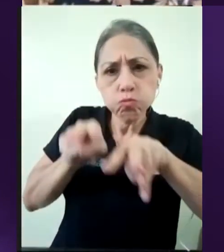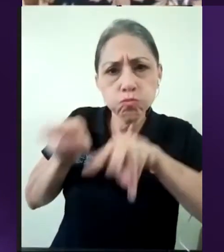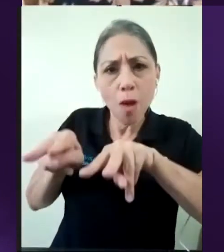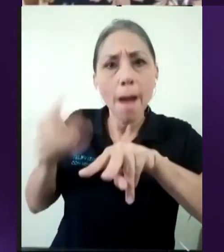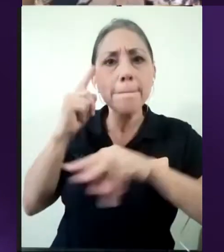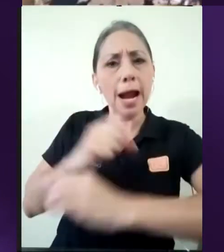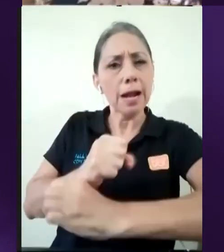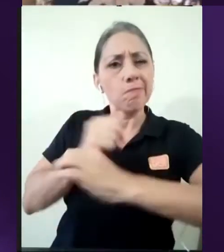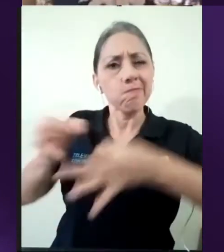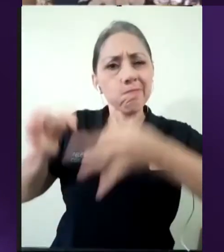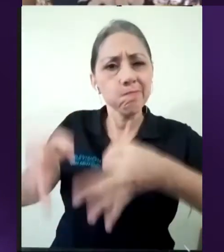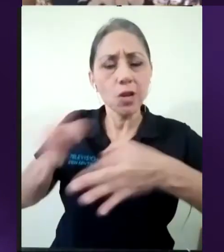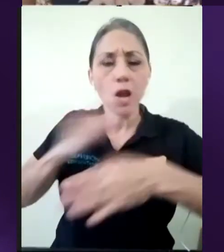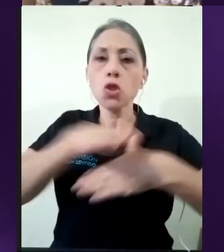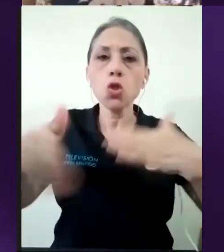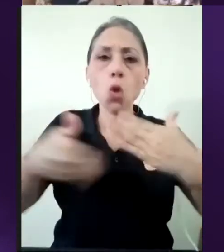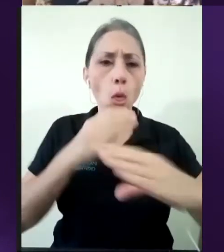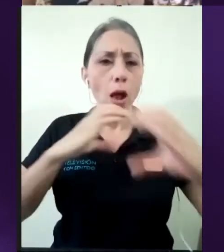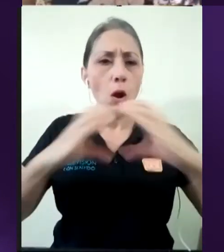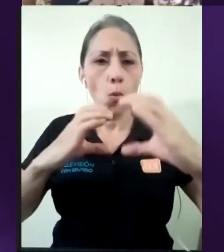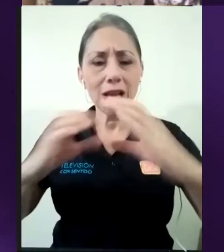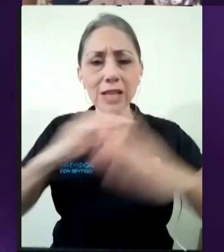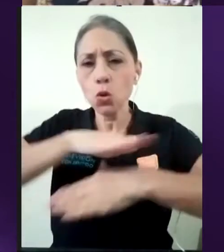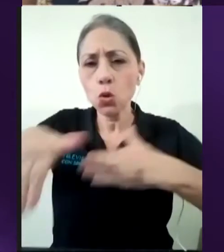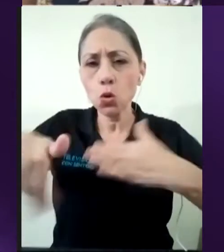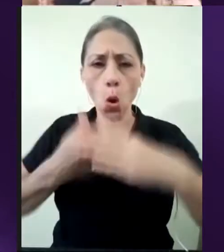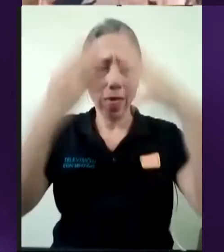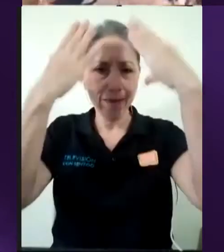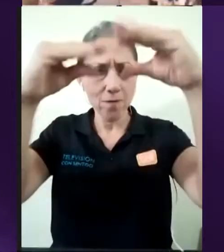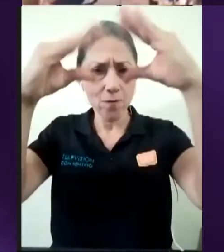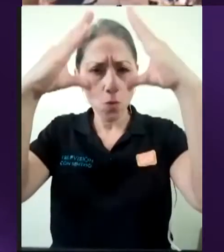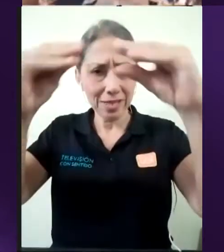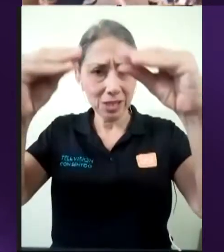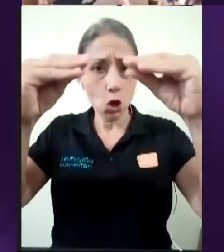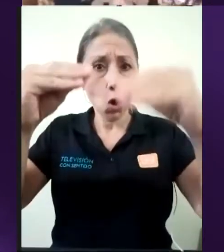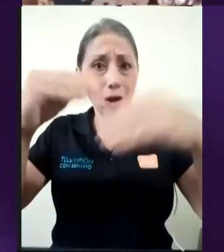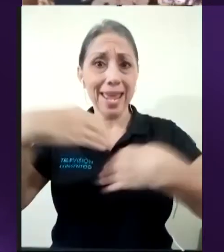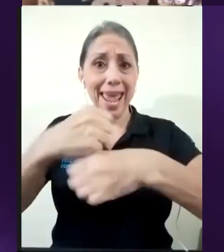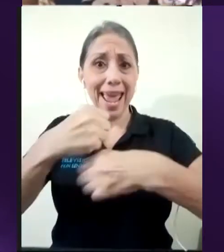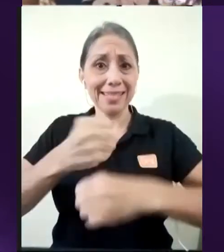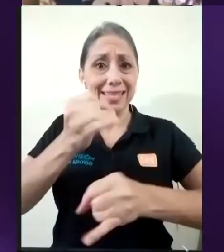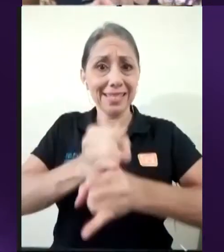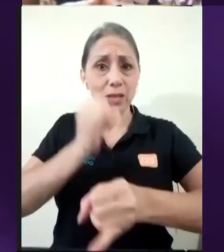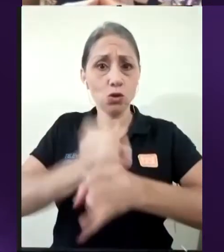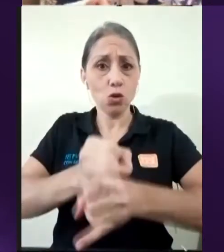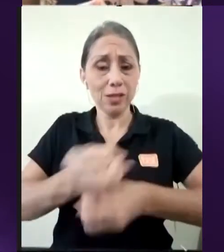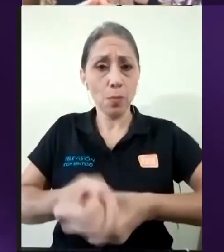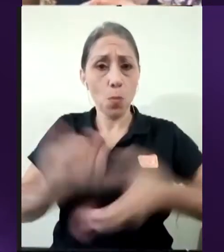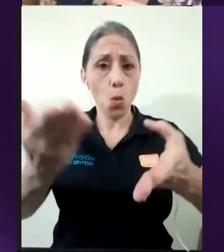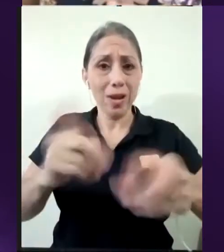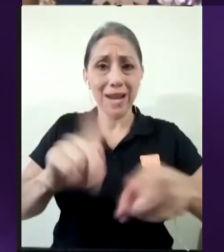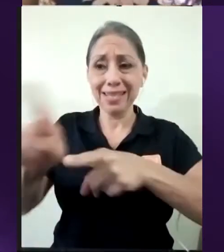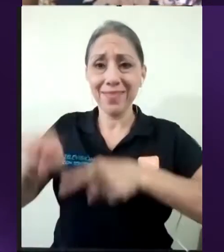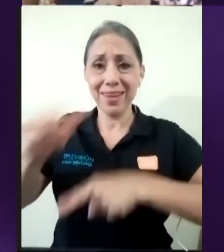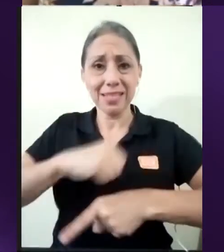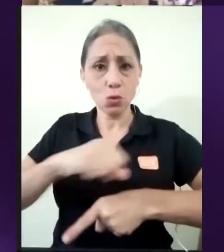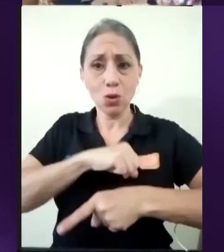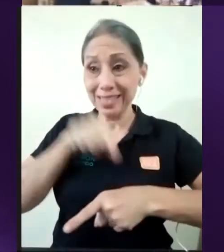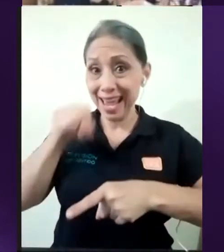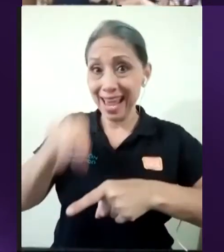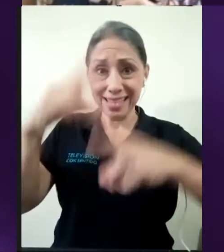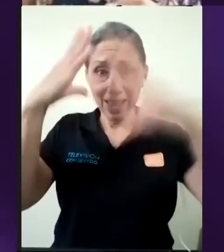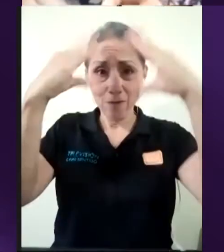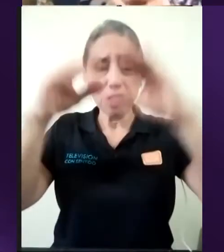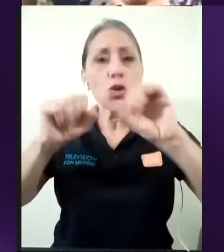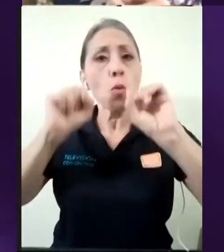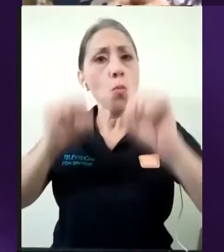comunicación que se emita desde las autoridades competentes, de las instituciones públicas, pueda llegar a población con discapacidad visual,